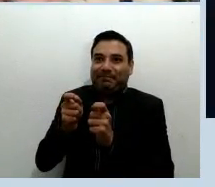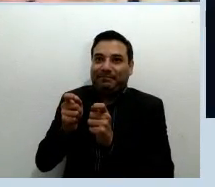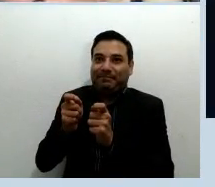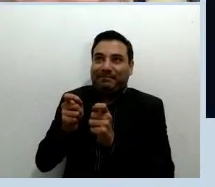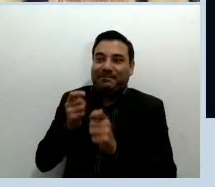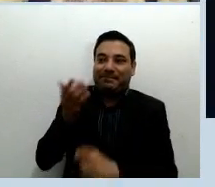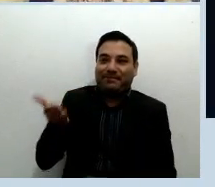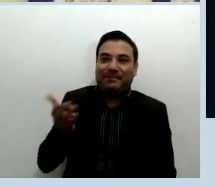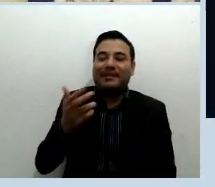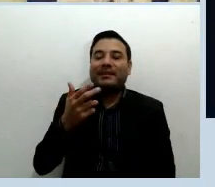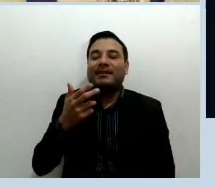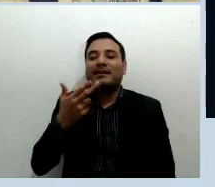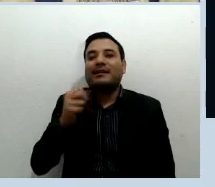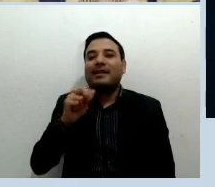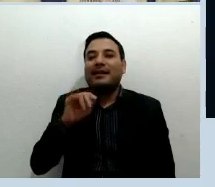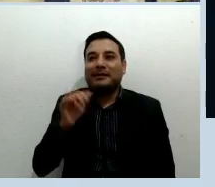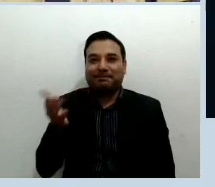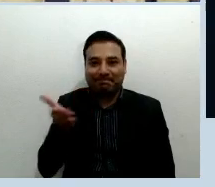a